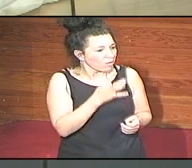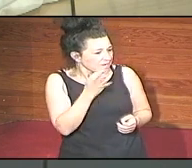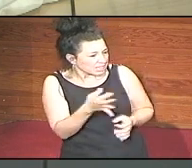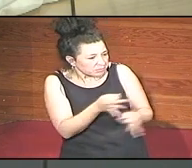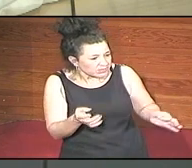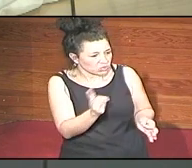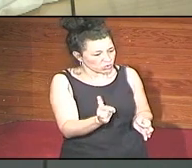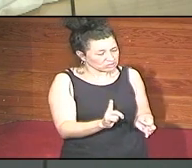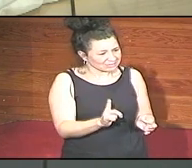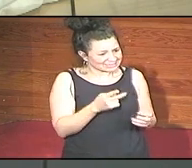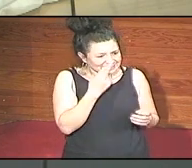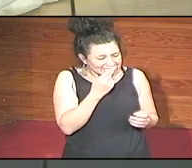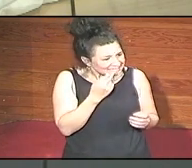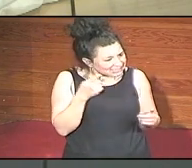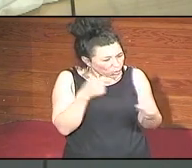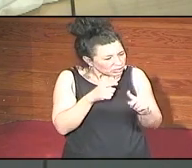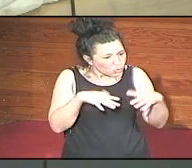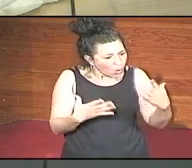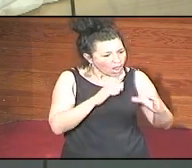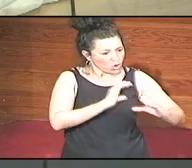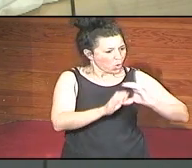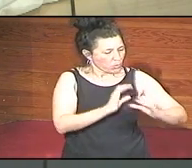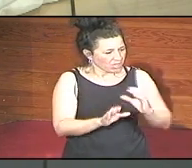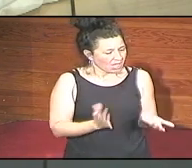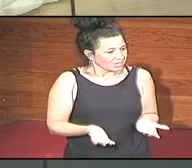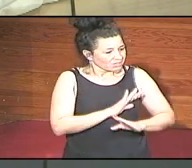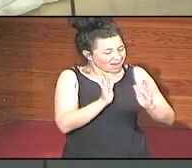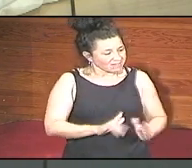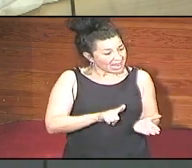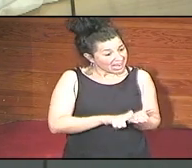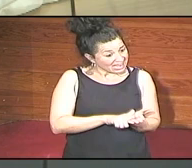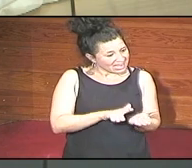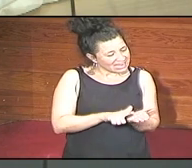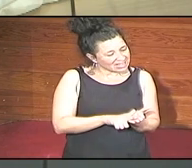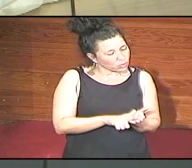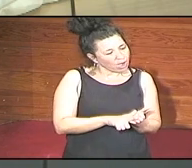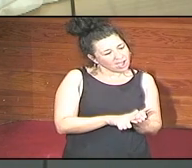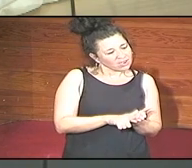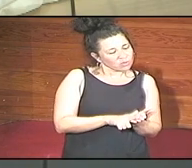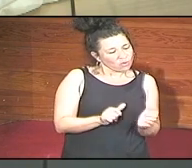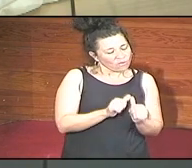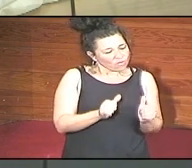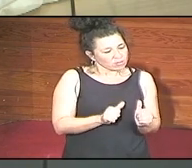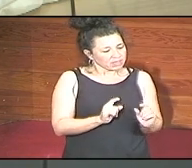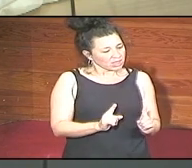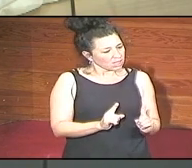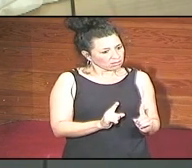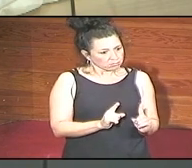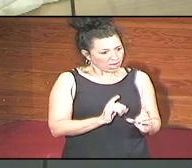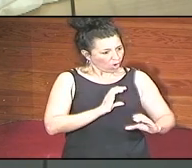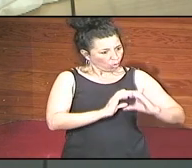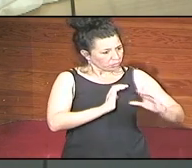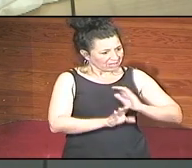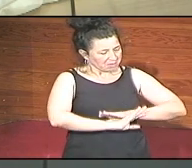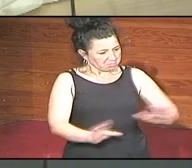hablan idiomas que no controlan del todo y esa manera de entender el idioma no como una perfección sino como un vehículo de comunicación